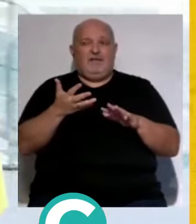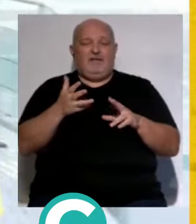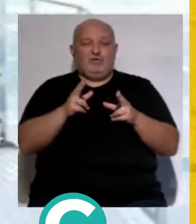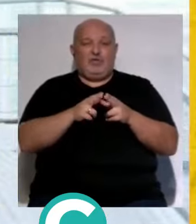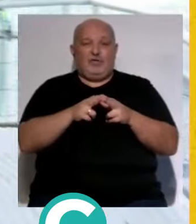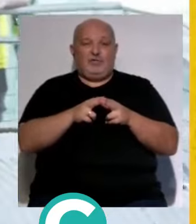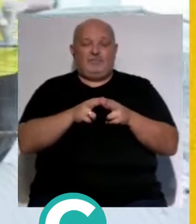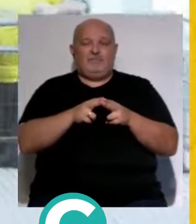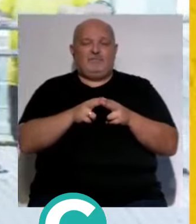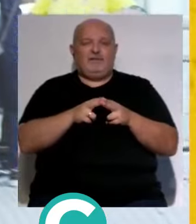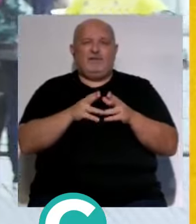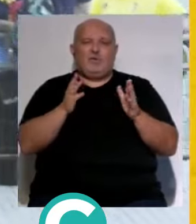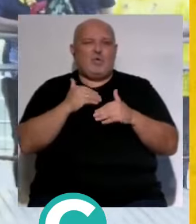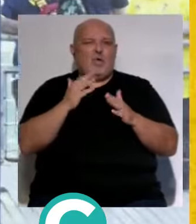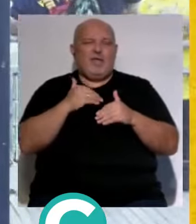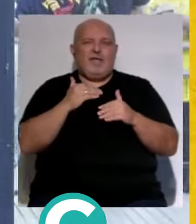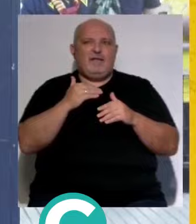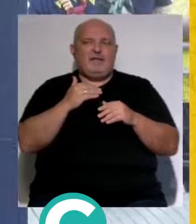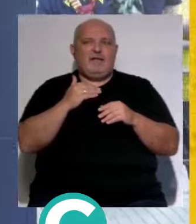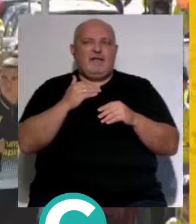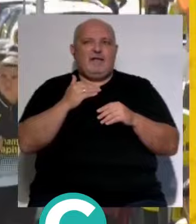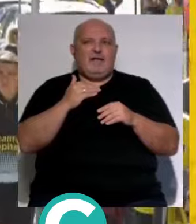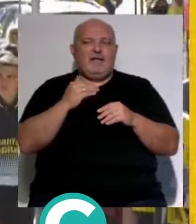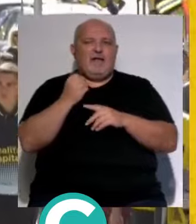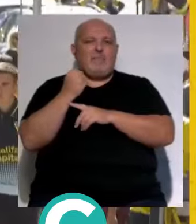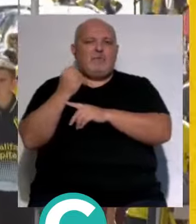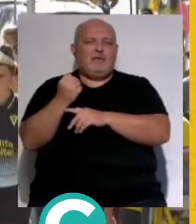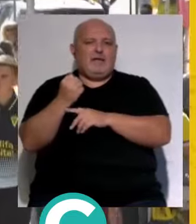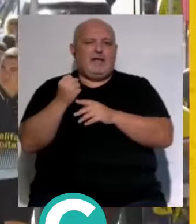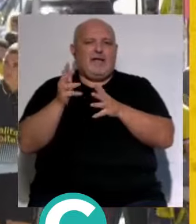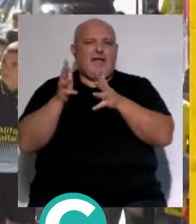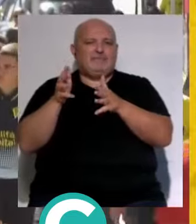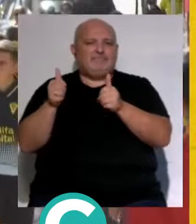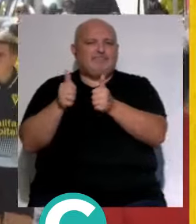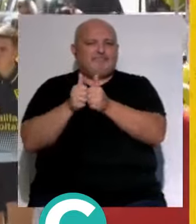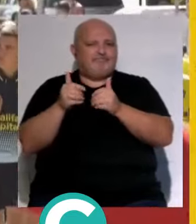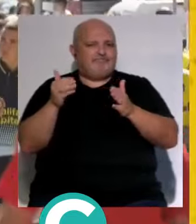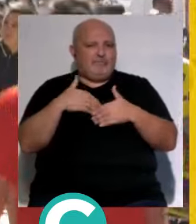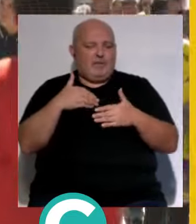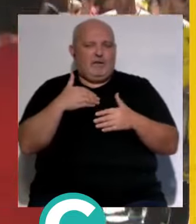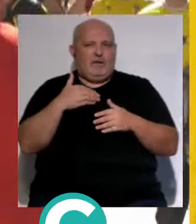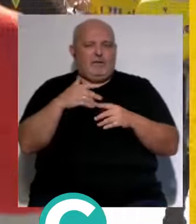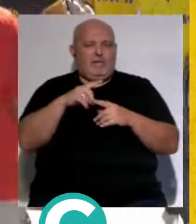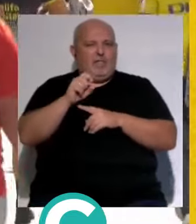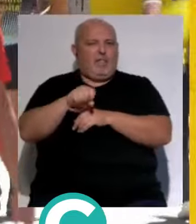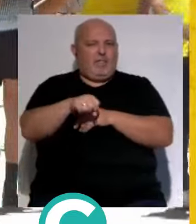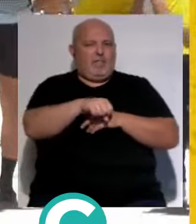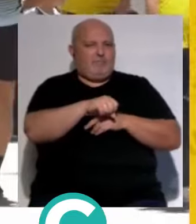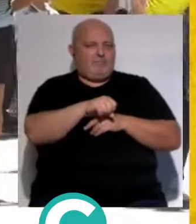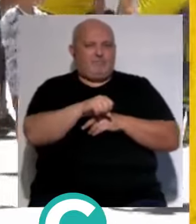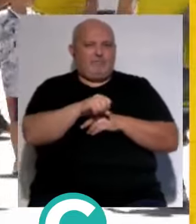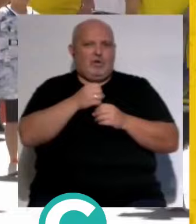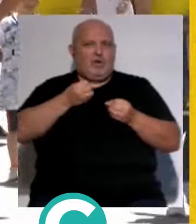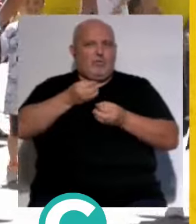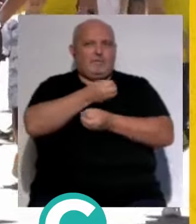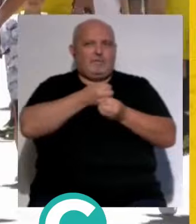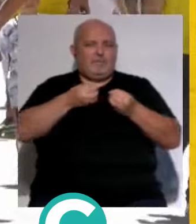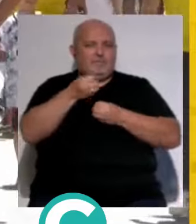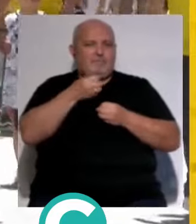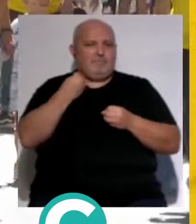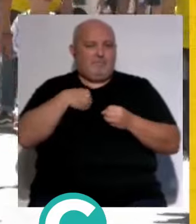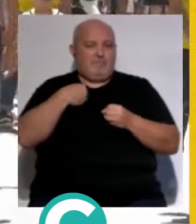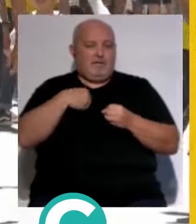socio, no hay una figura en el que se hayan apoyado para asesorarse. Es decir, han ignorado completamente todos los comentarios de